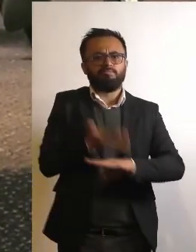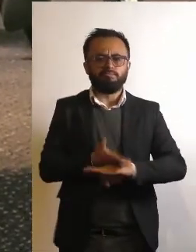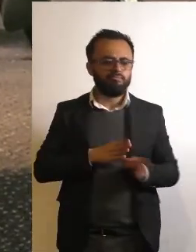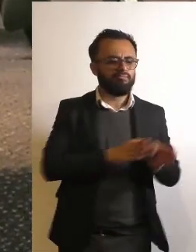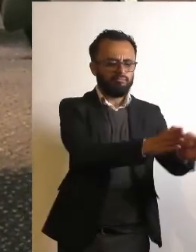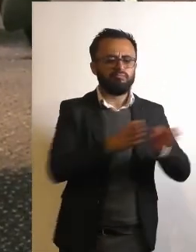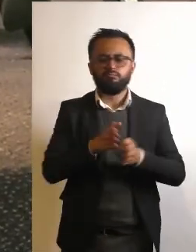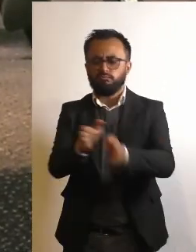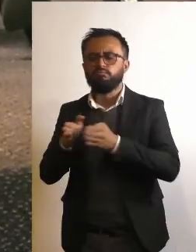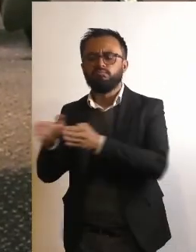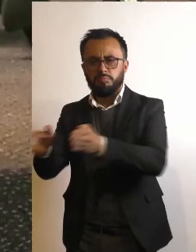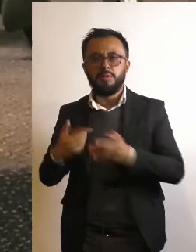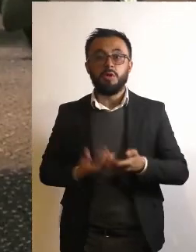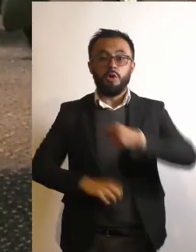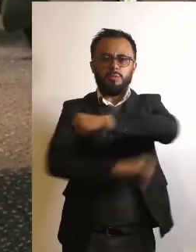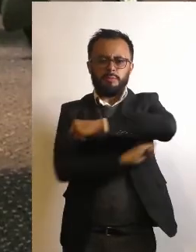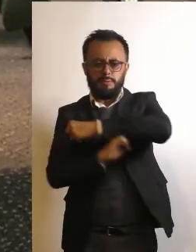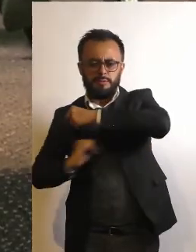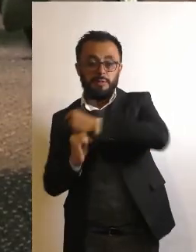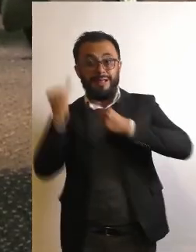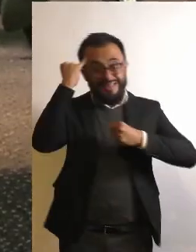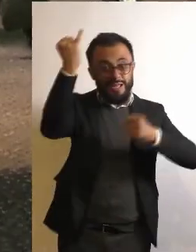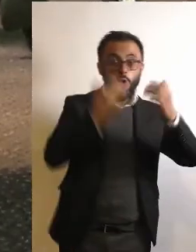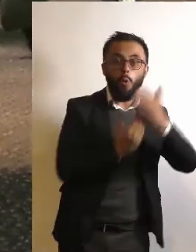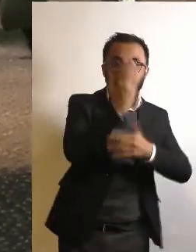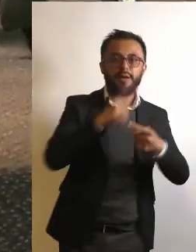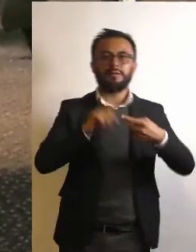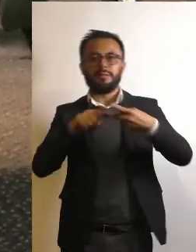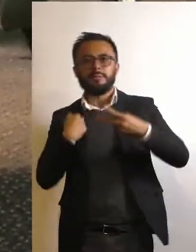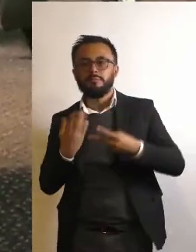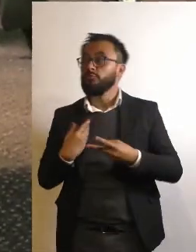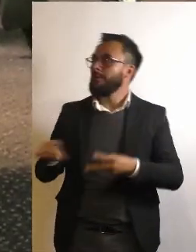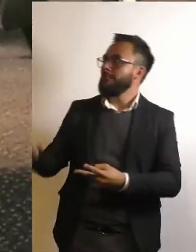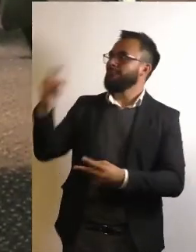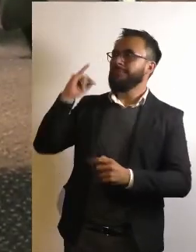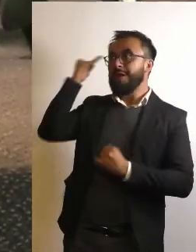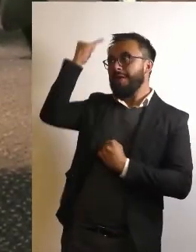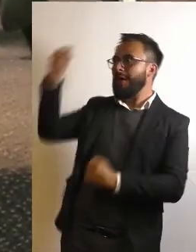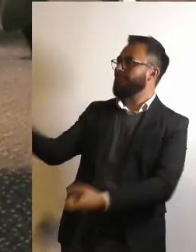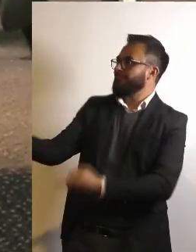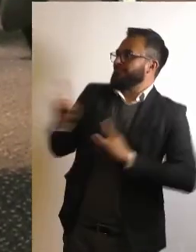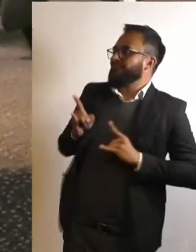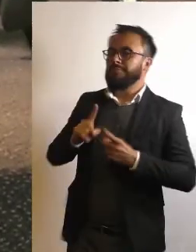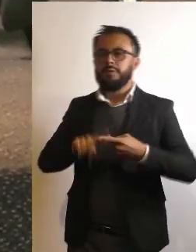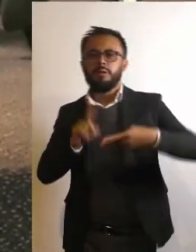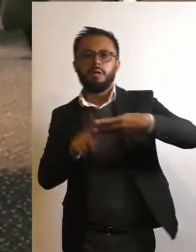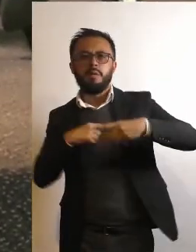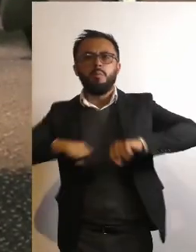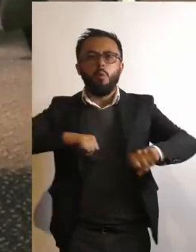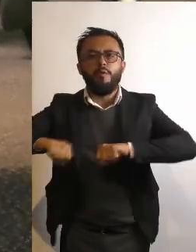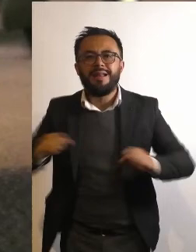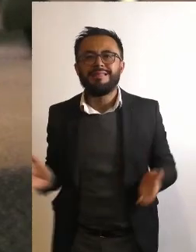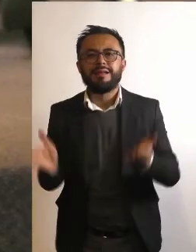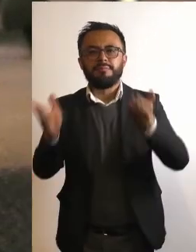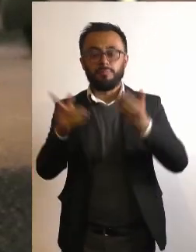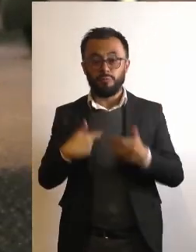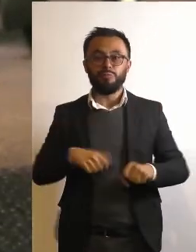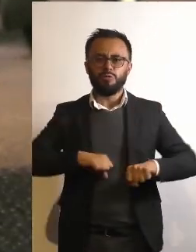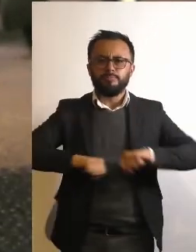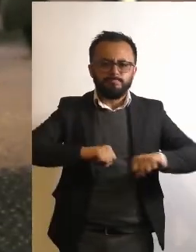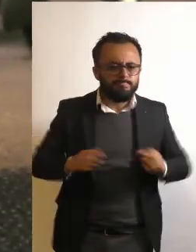inspirar, conectar y movilizar. Desde esta línea se ha buscado desarrollar programas para